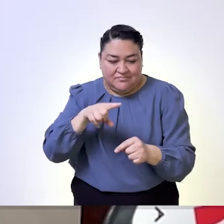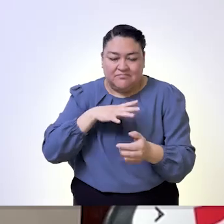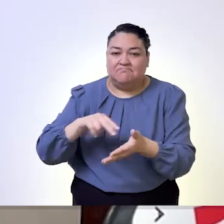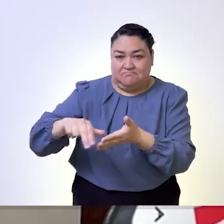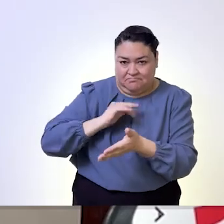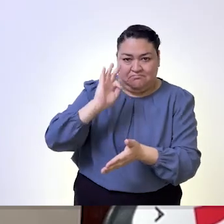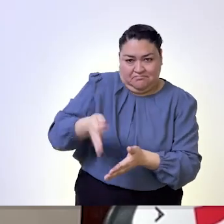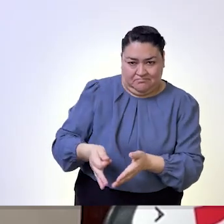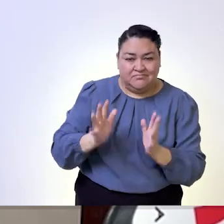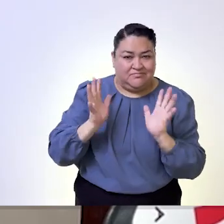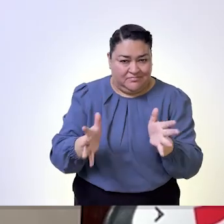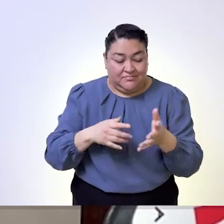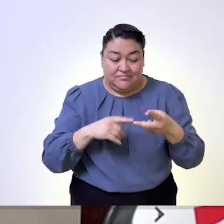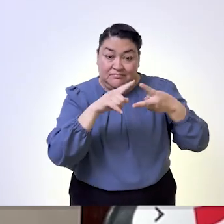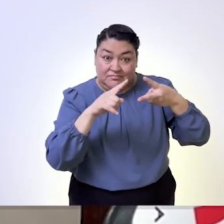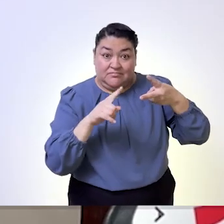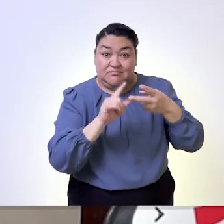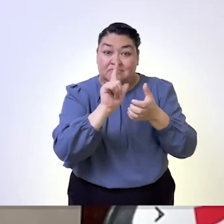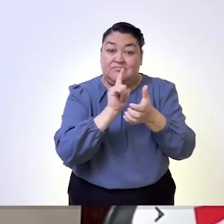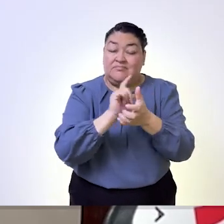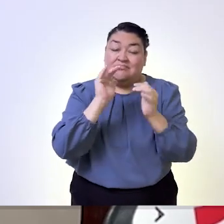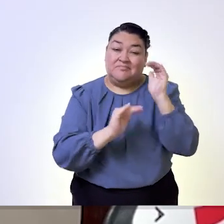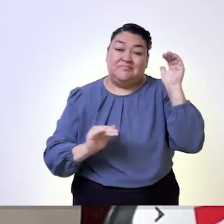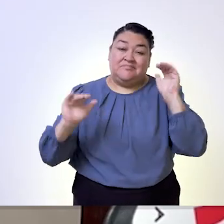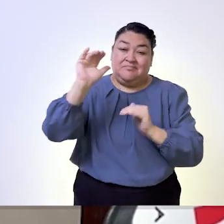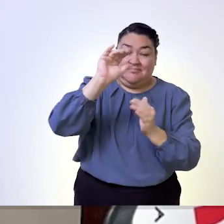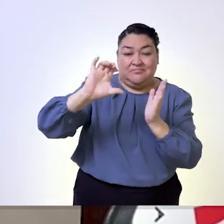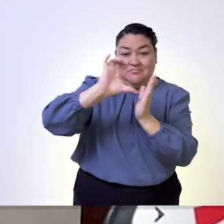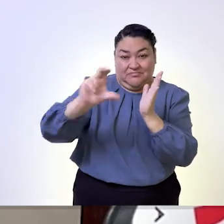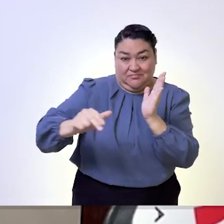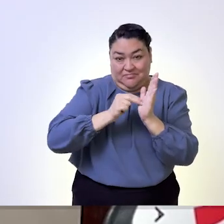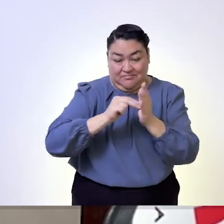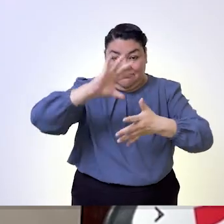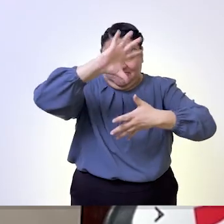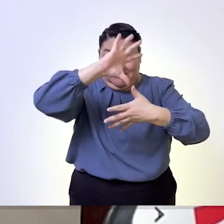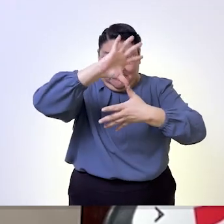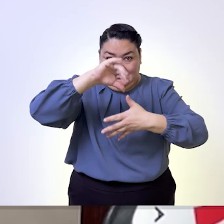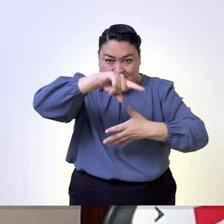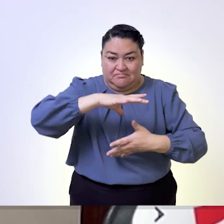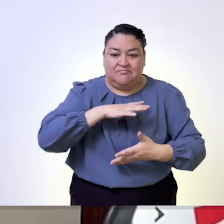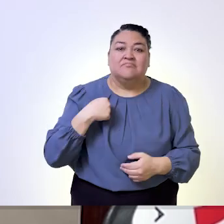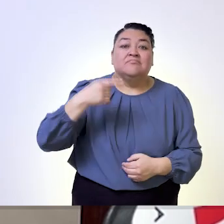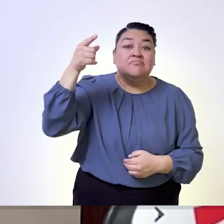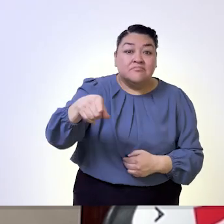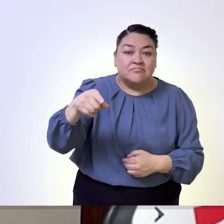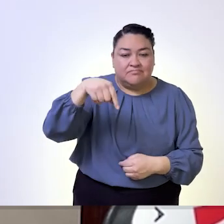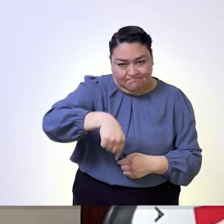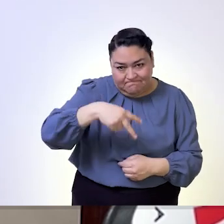y formas conexas de intolerancia, que son dos instrumentos a nivel regional que son